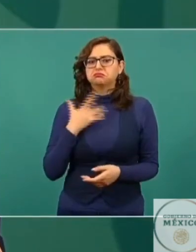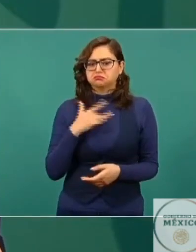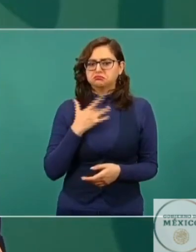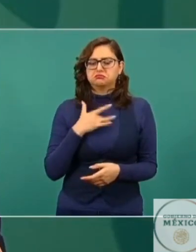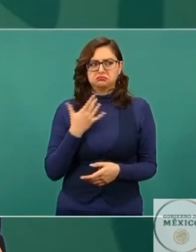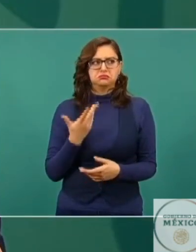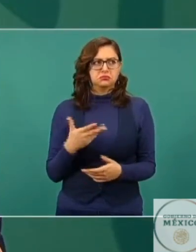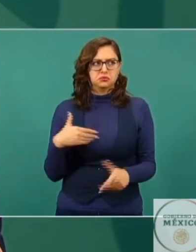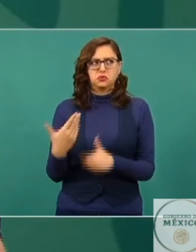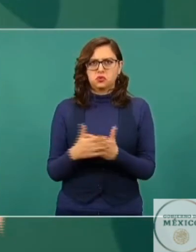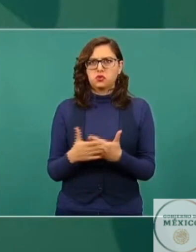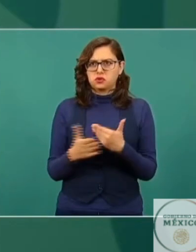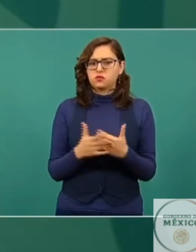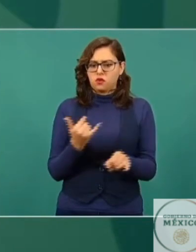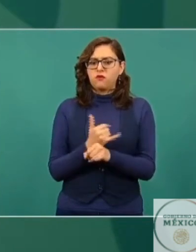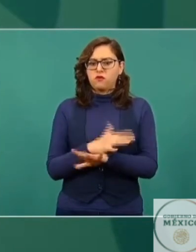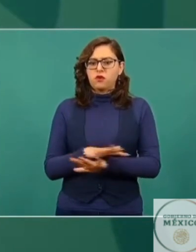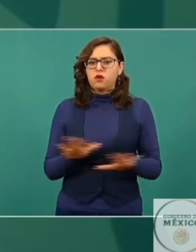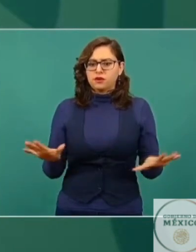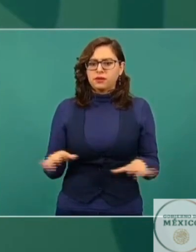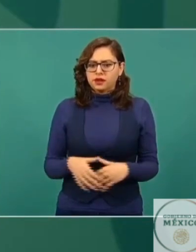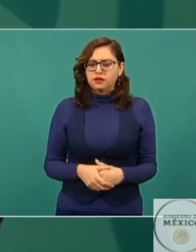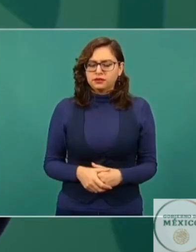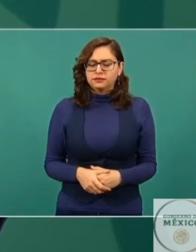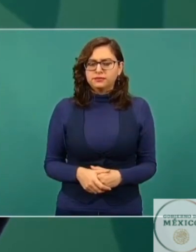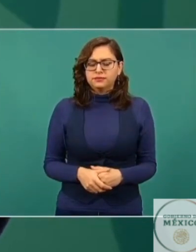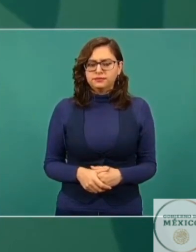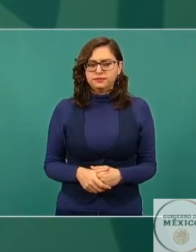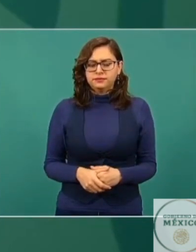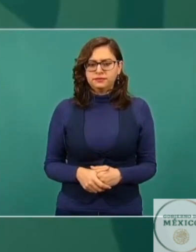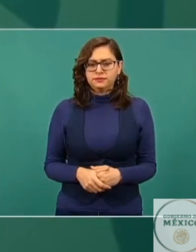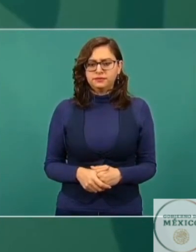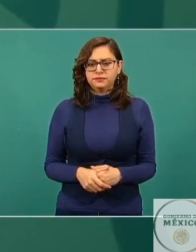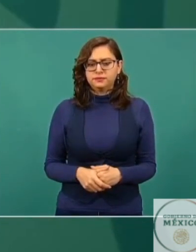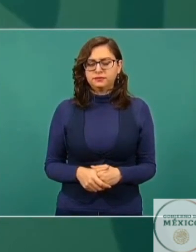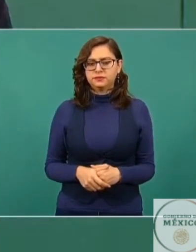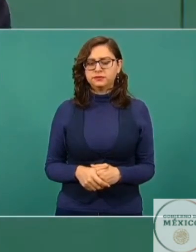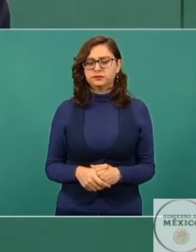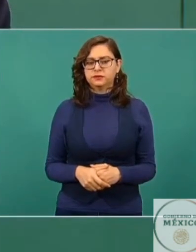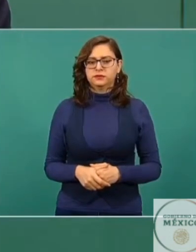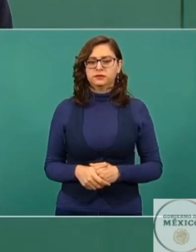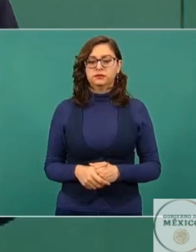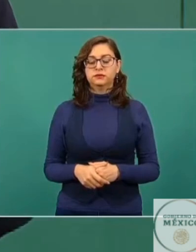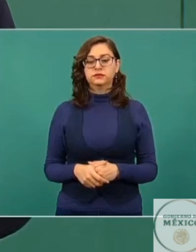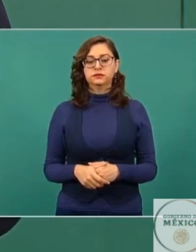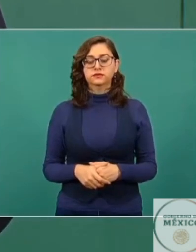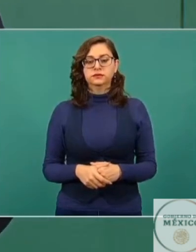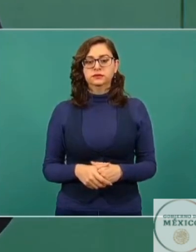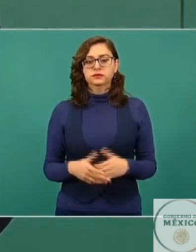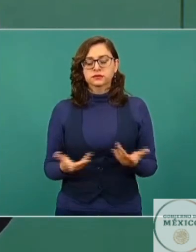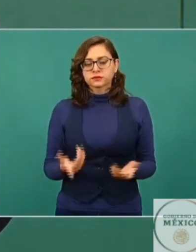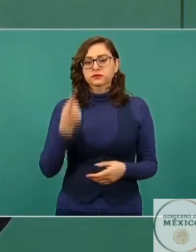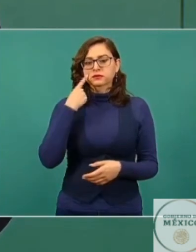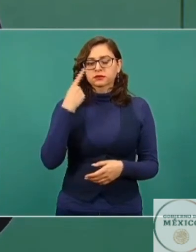informar. Lo primero que hicimos fue aumentar al doble la